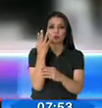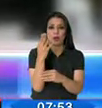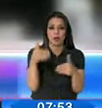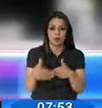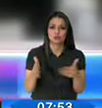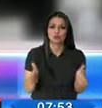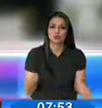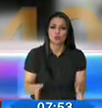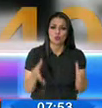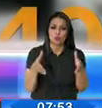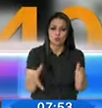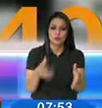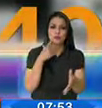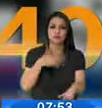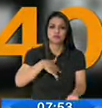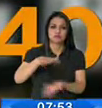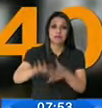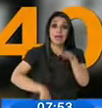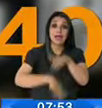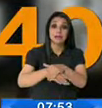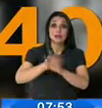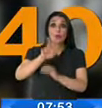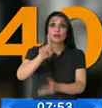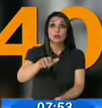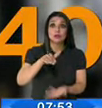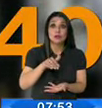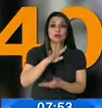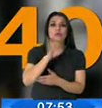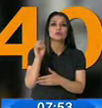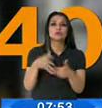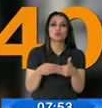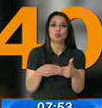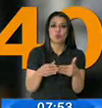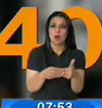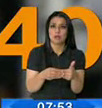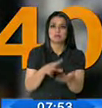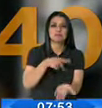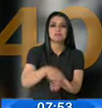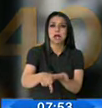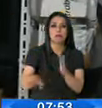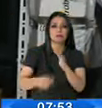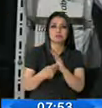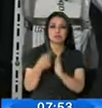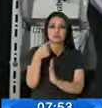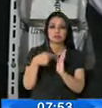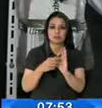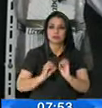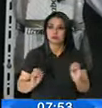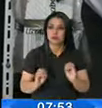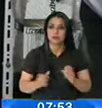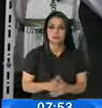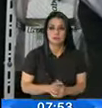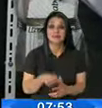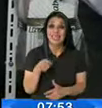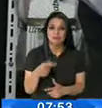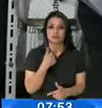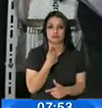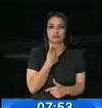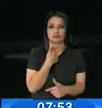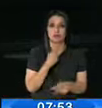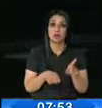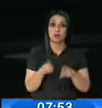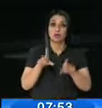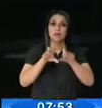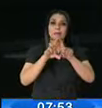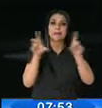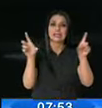que corresponde a envíos de hasta 4 kilos y $400 sin pago de aranceles. Que eso hizo que muchas